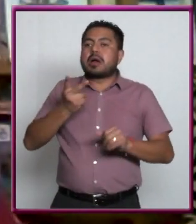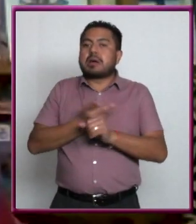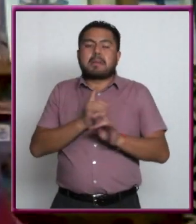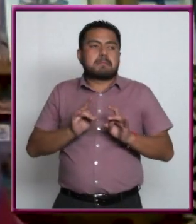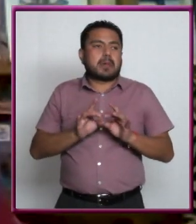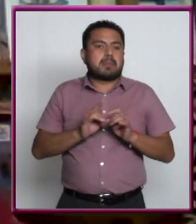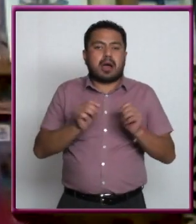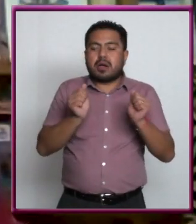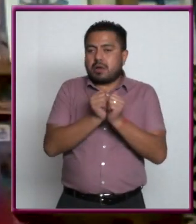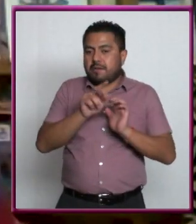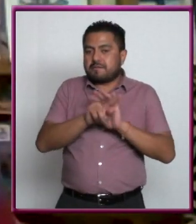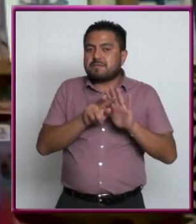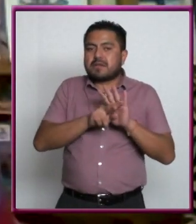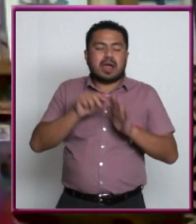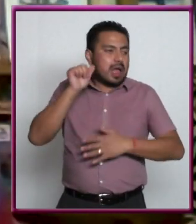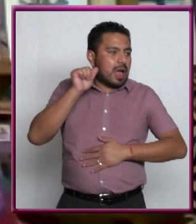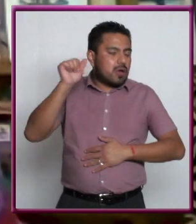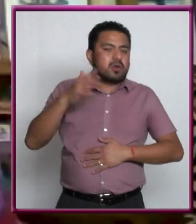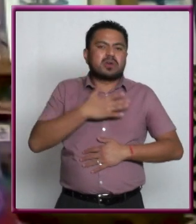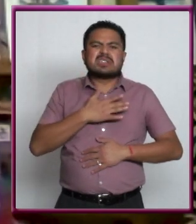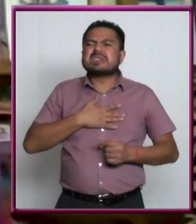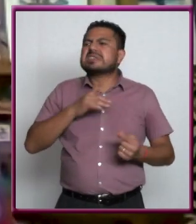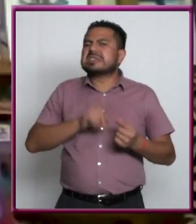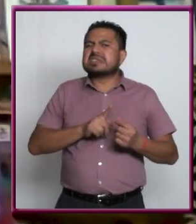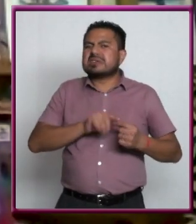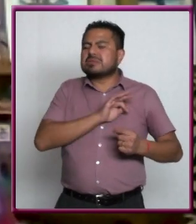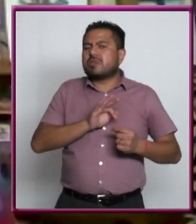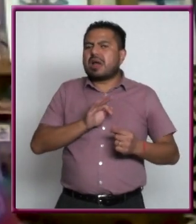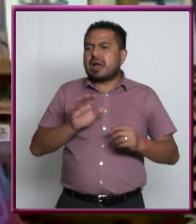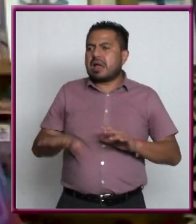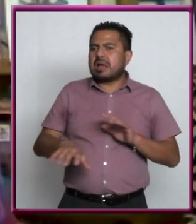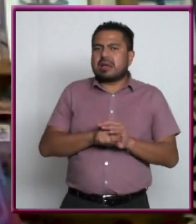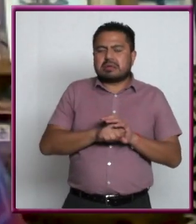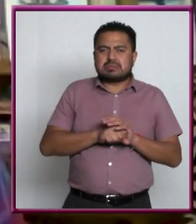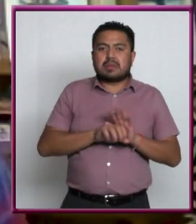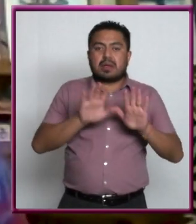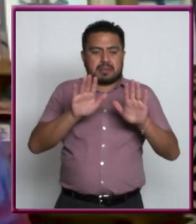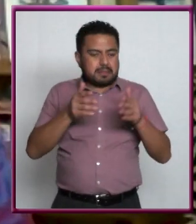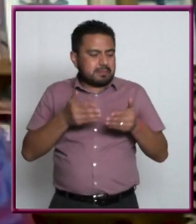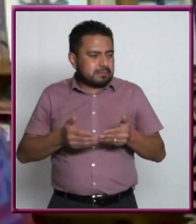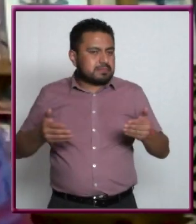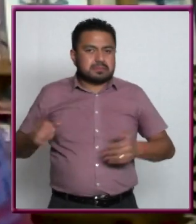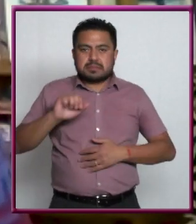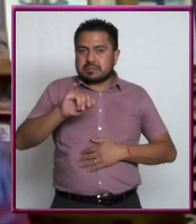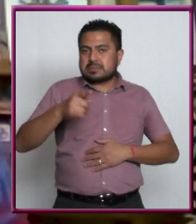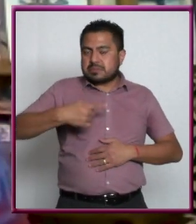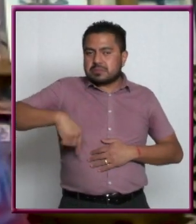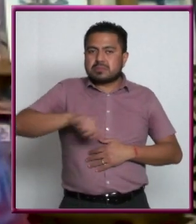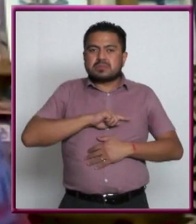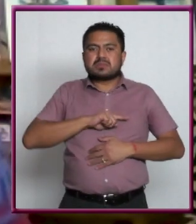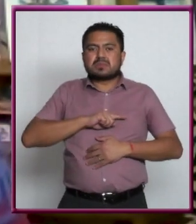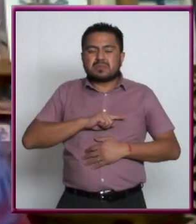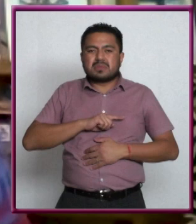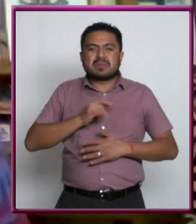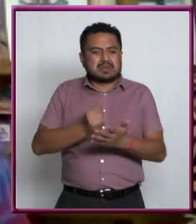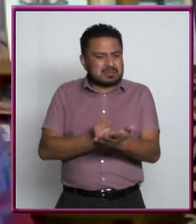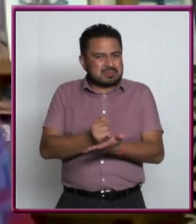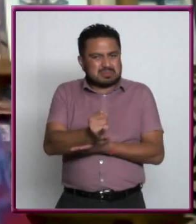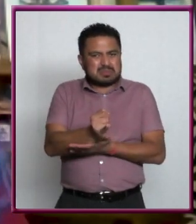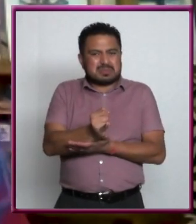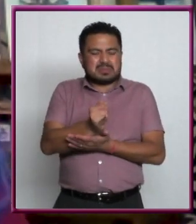qué podría pasar con mis videos y mis audios y quién podría llegar a tenerlos. Ahora, si nosotros